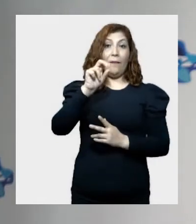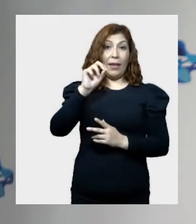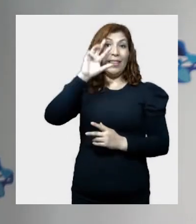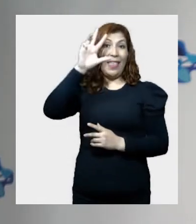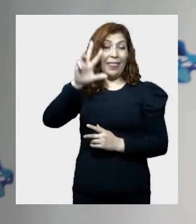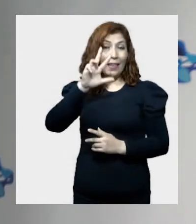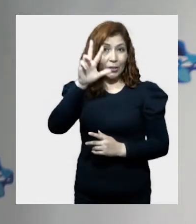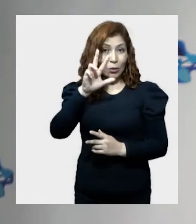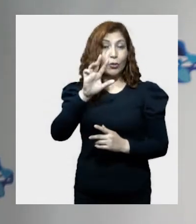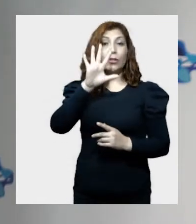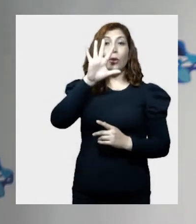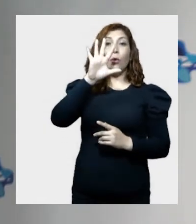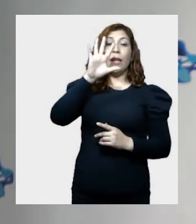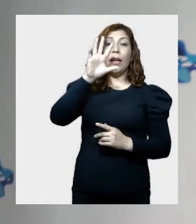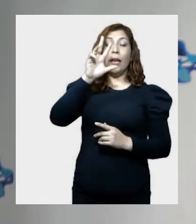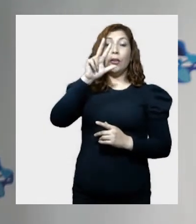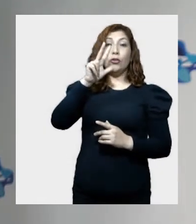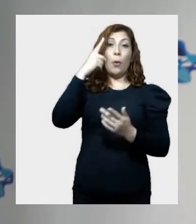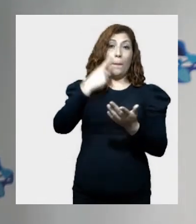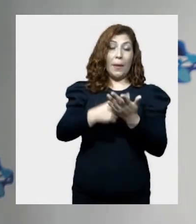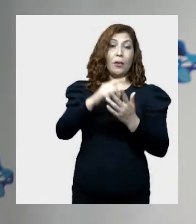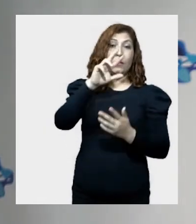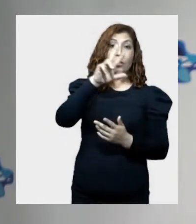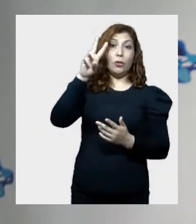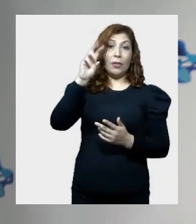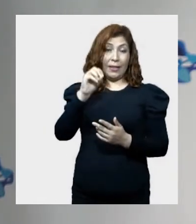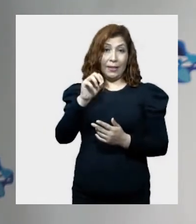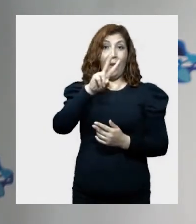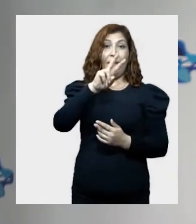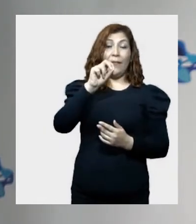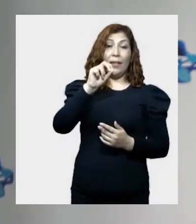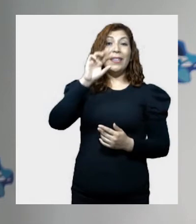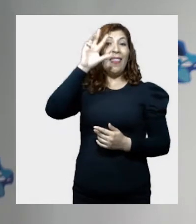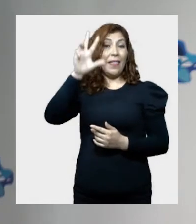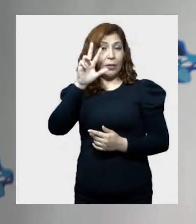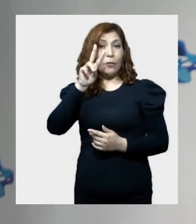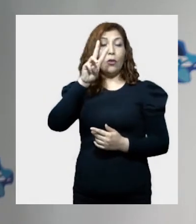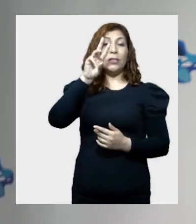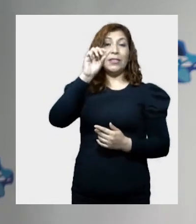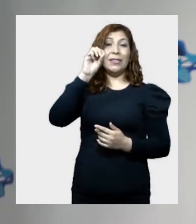2018 fueron 58.930, el 2019